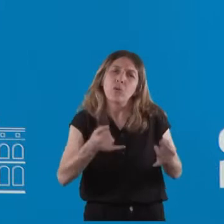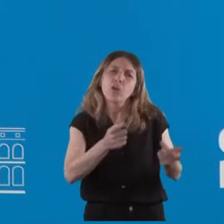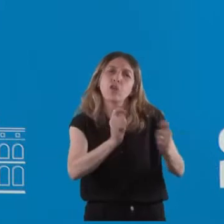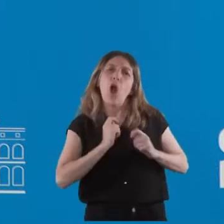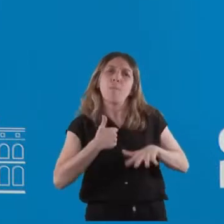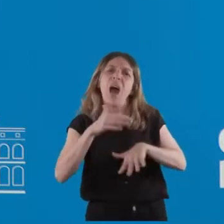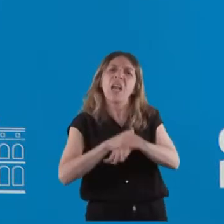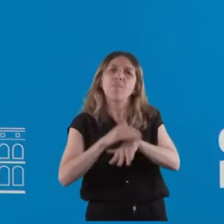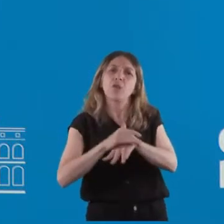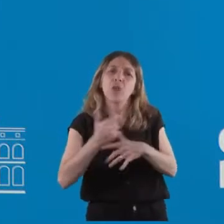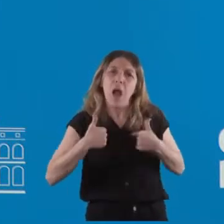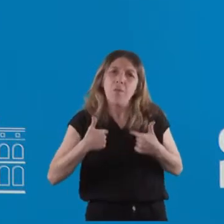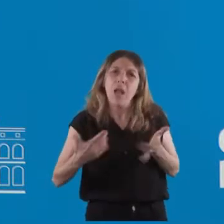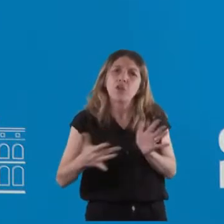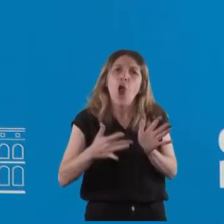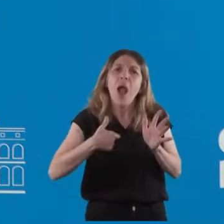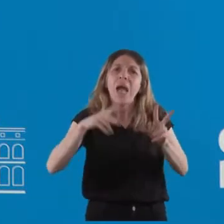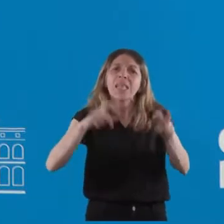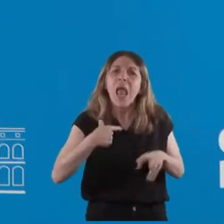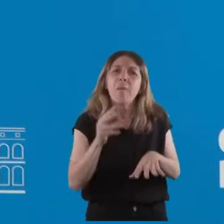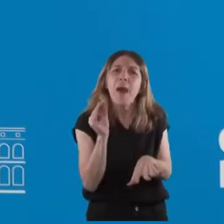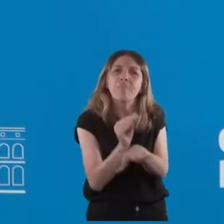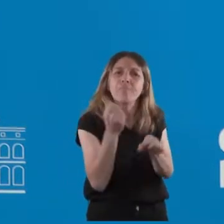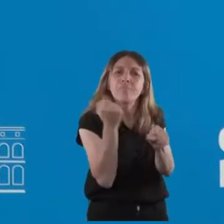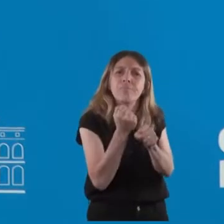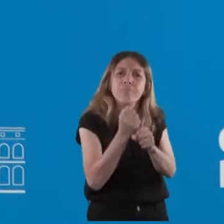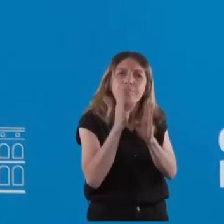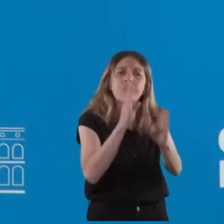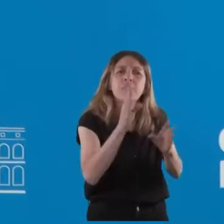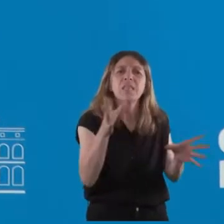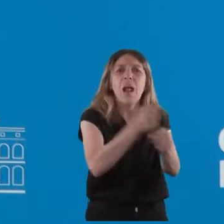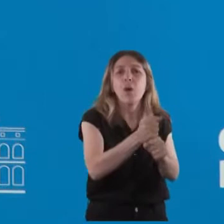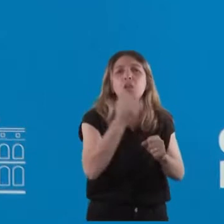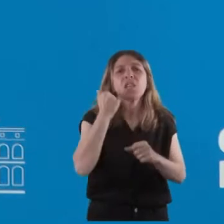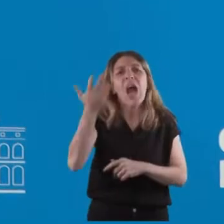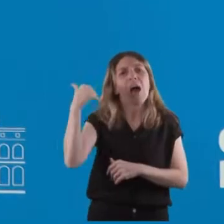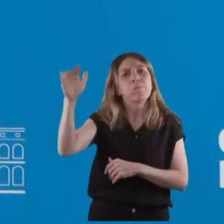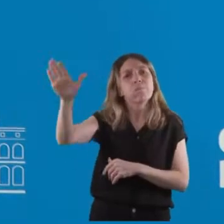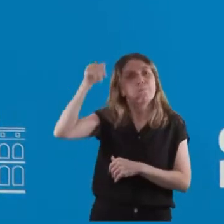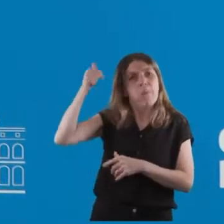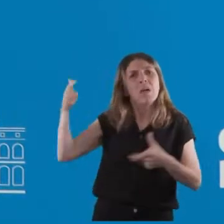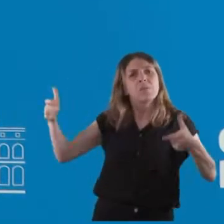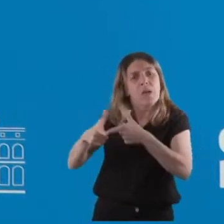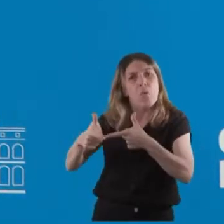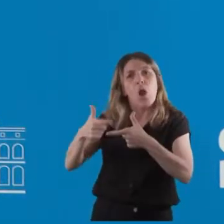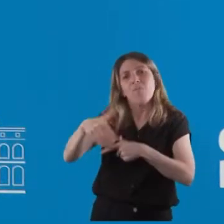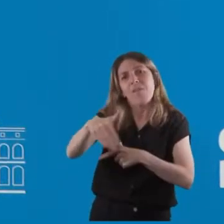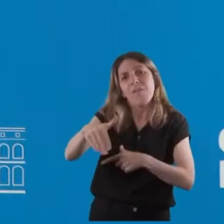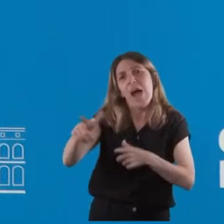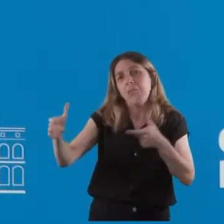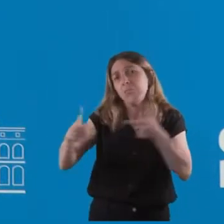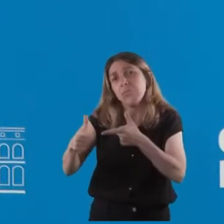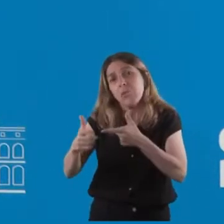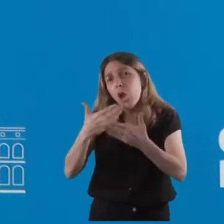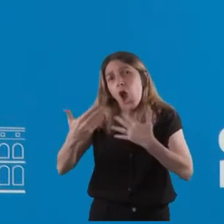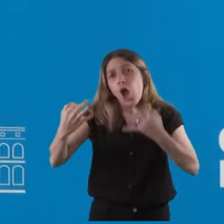corresponden como es el caso del transporte es un diálogo se convoca una mesa de diálogo y esto se va adelante en los términos de diálogo que correspondan